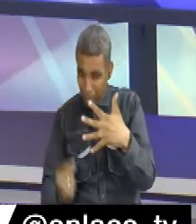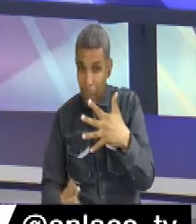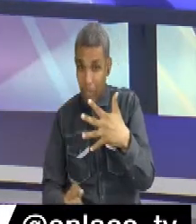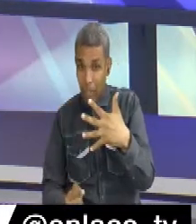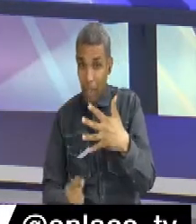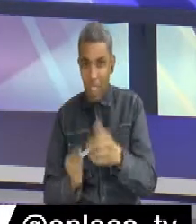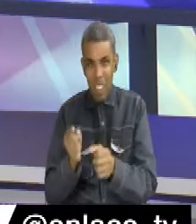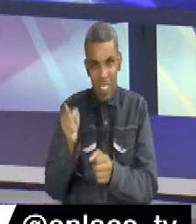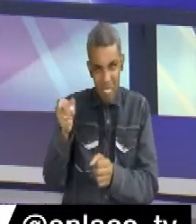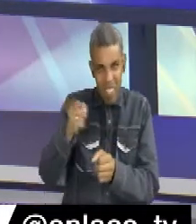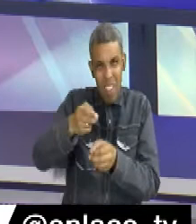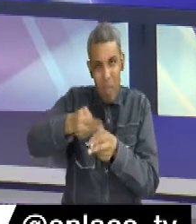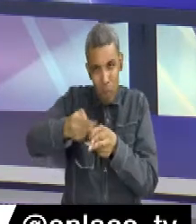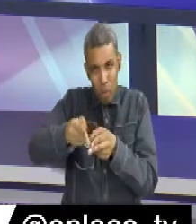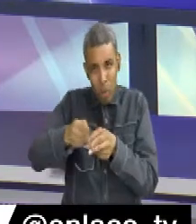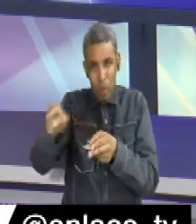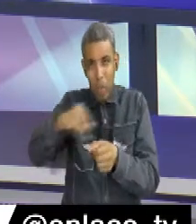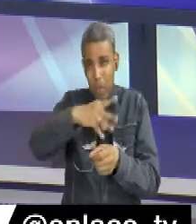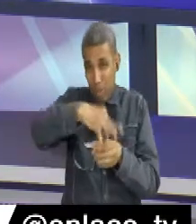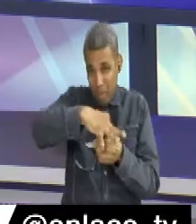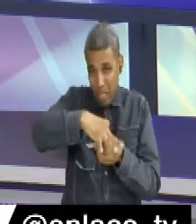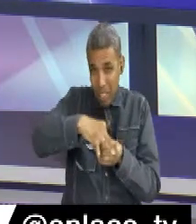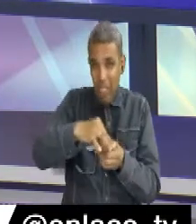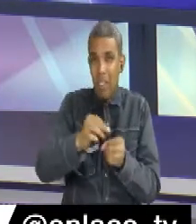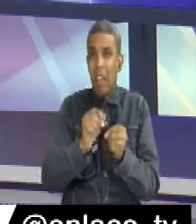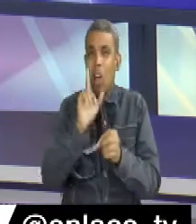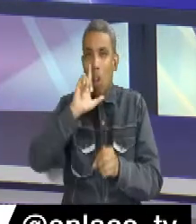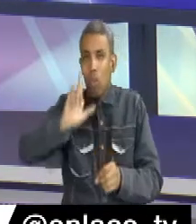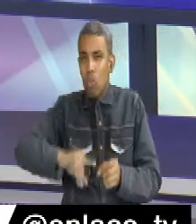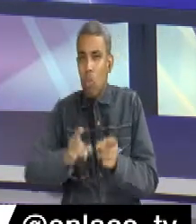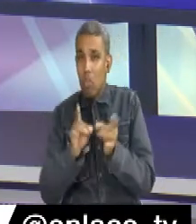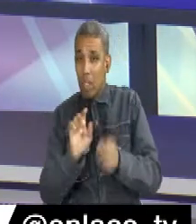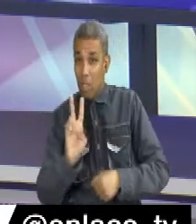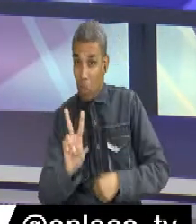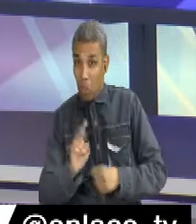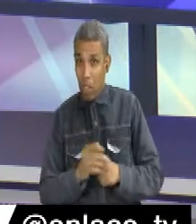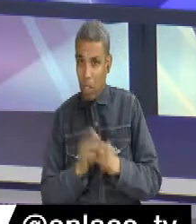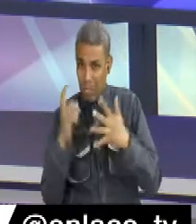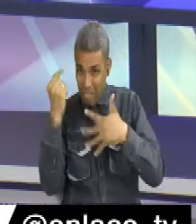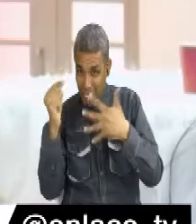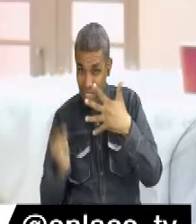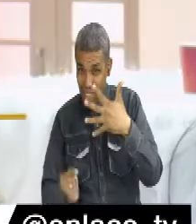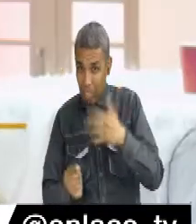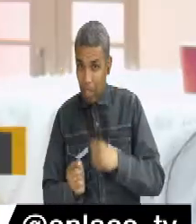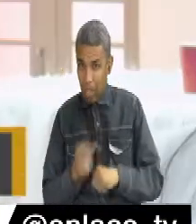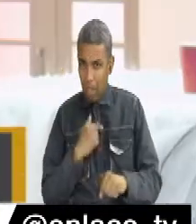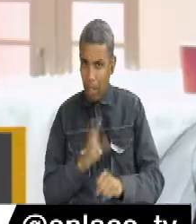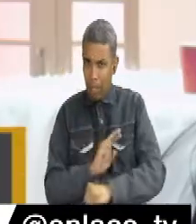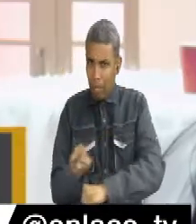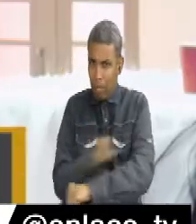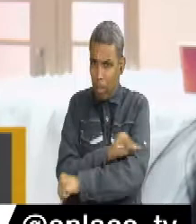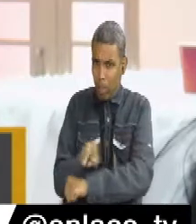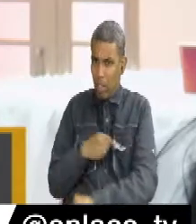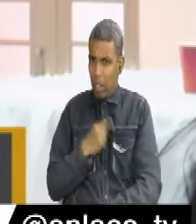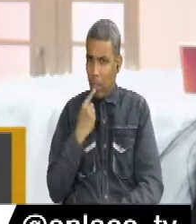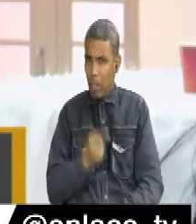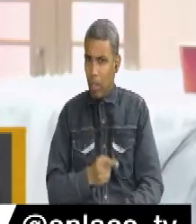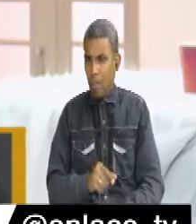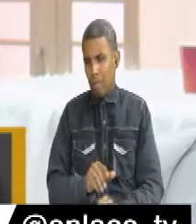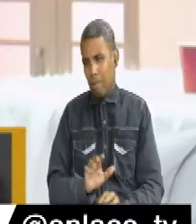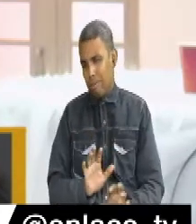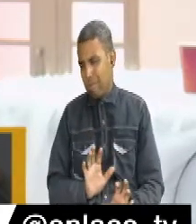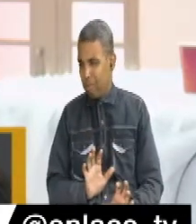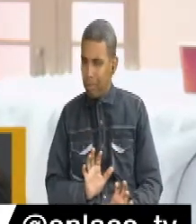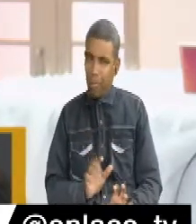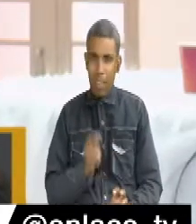jornada electoral del próximo 2 de julio puedan ser reconsideradas. La Personería Municipal aseguró que garantizará la